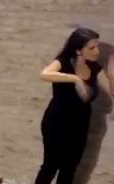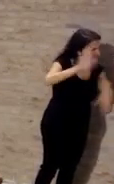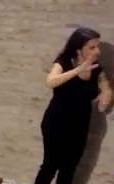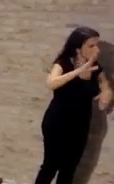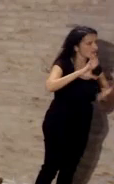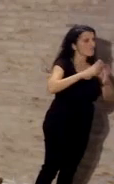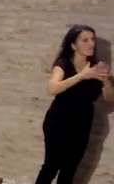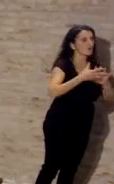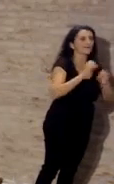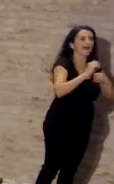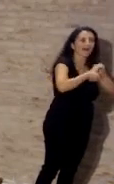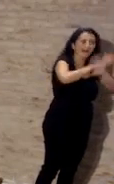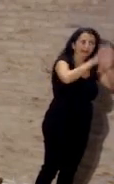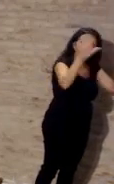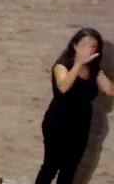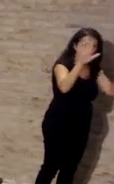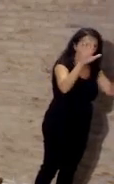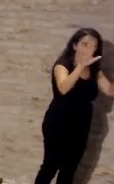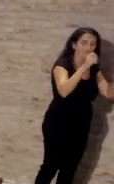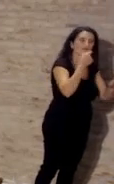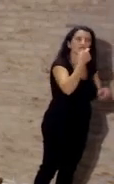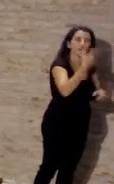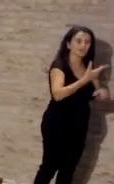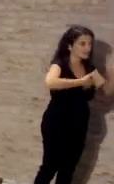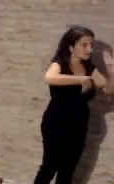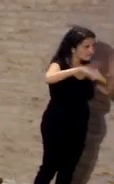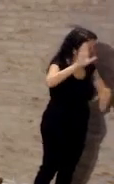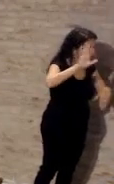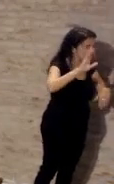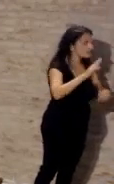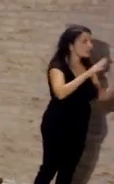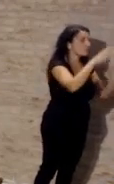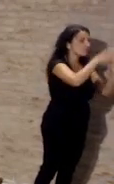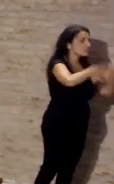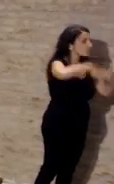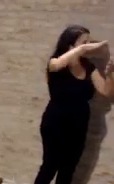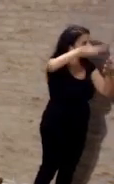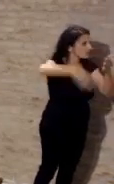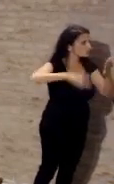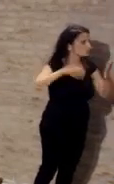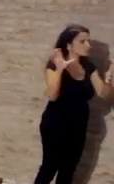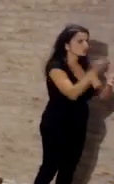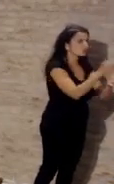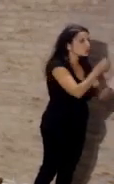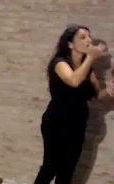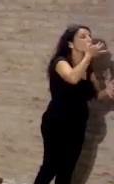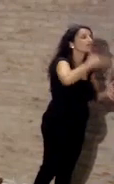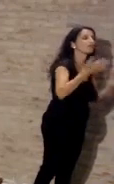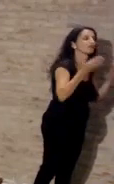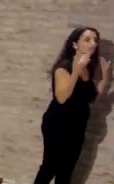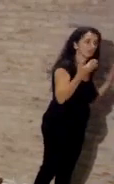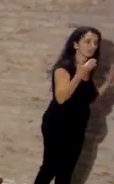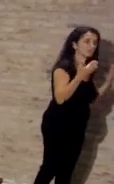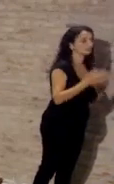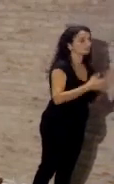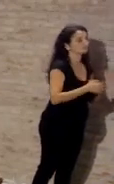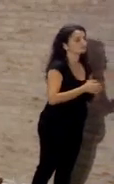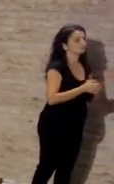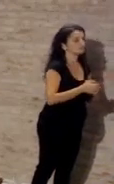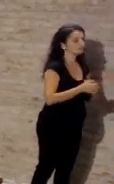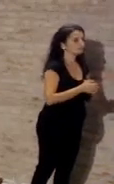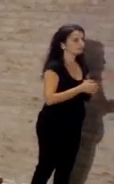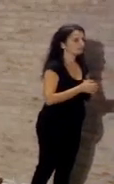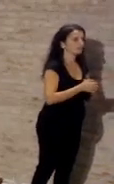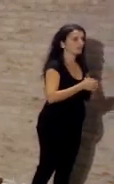amigable que sea más fácil que los contenidos los podamos entender todos y que no se